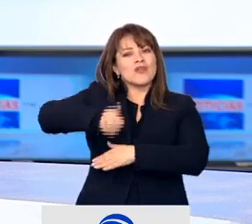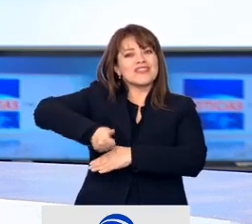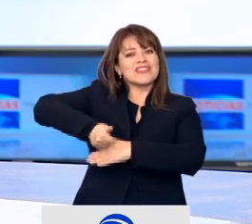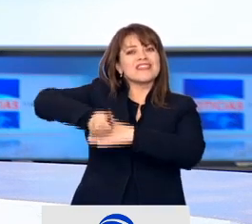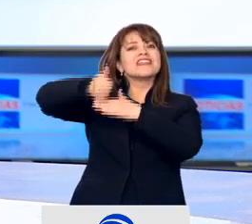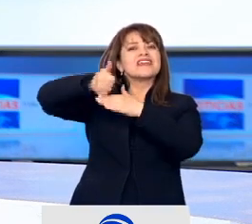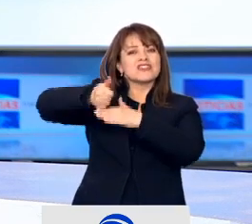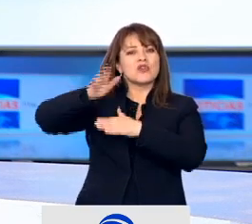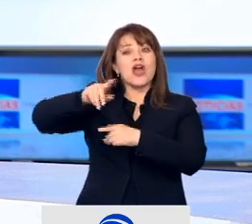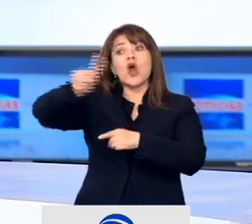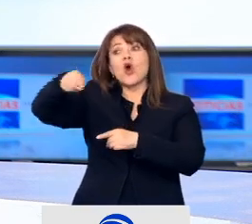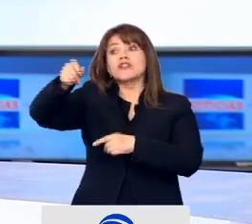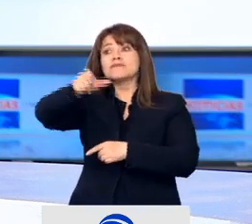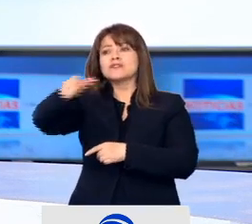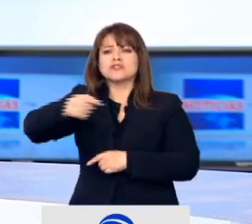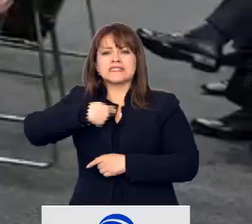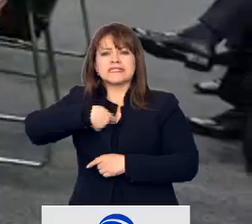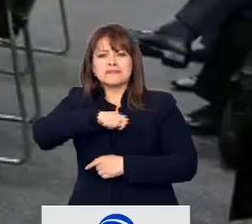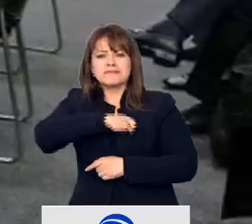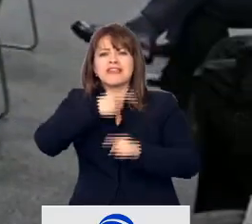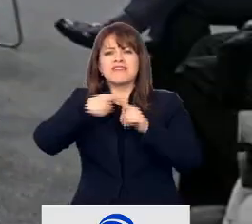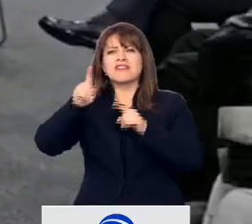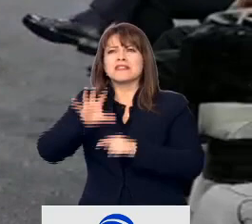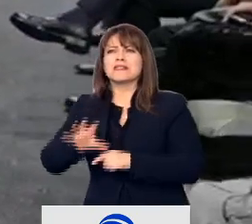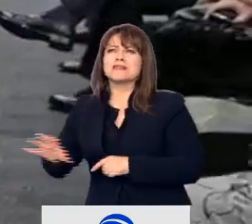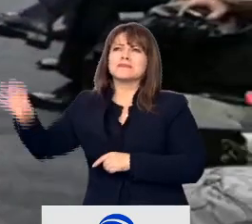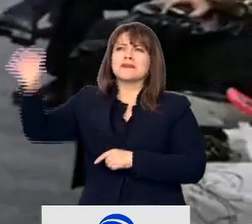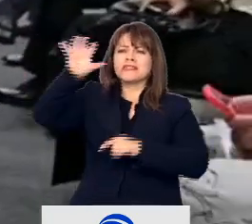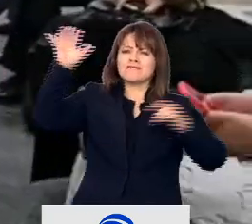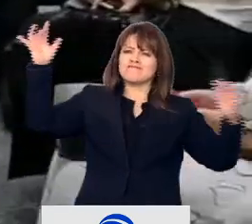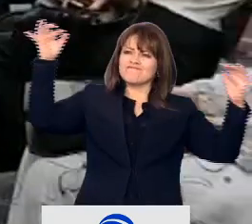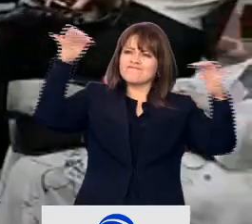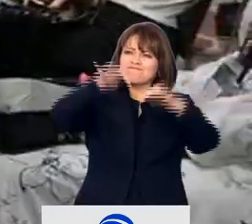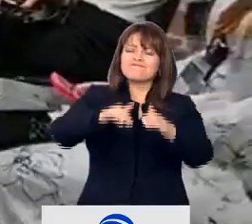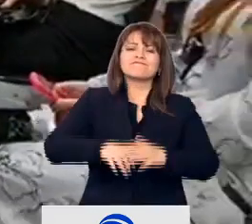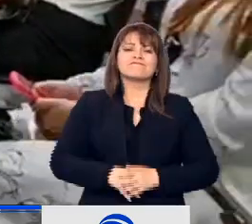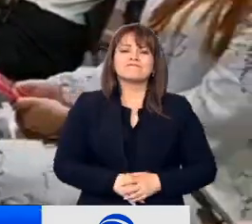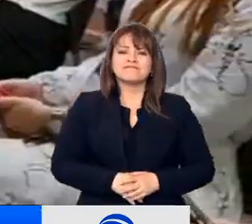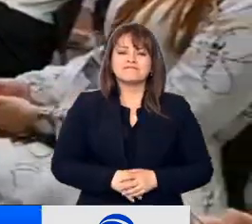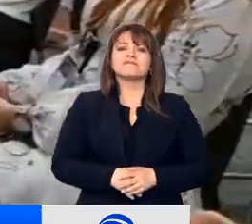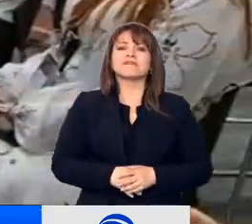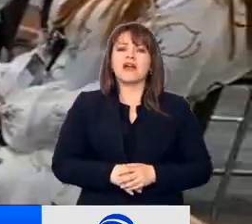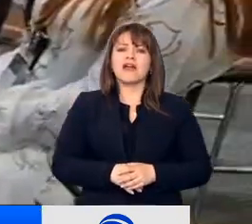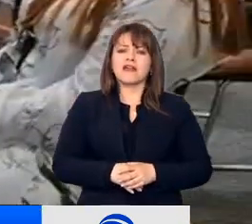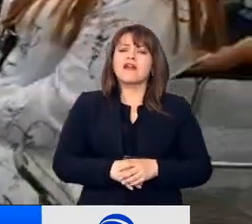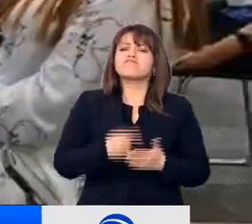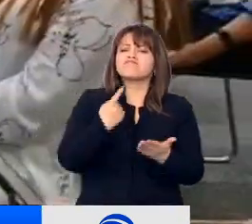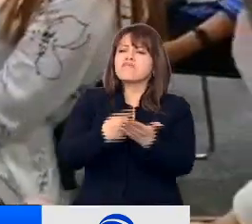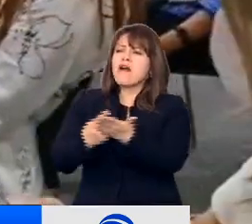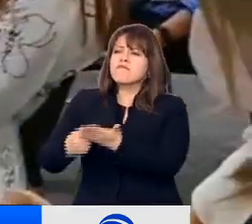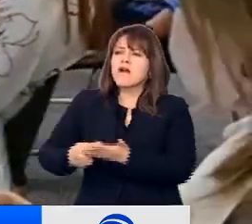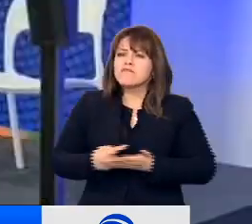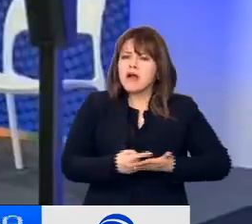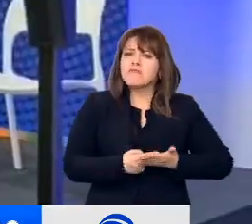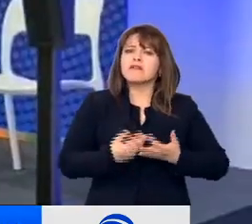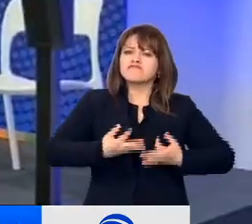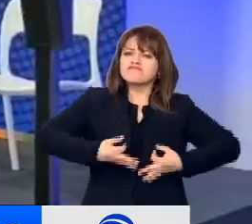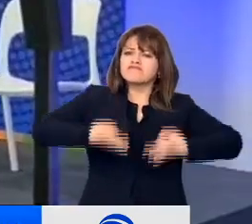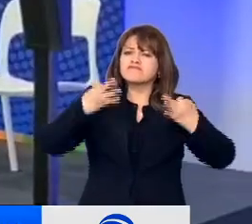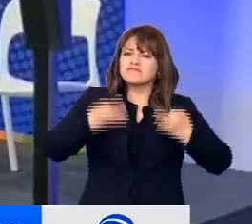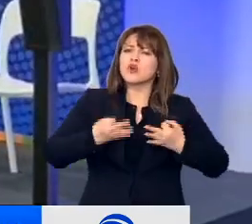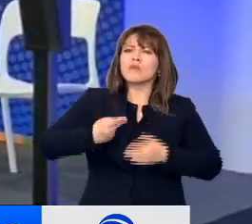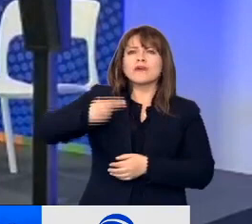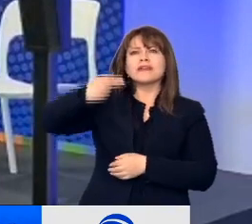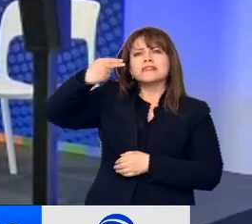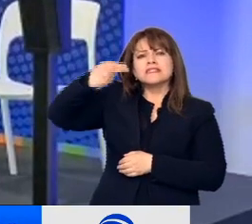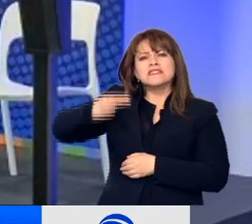En España, Jesús Palmou. Uno de los puntos importantes en la ponencia de Jesús Palmou es la peregrinación a través de la